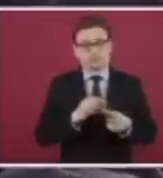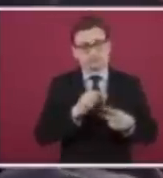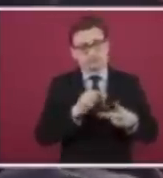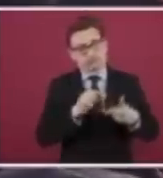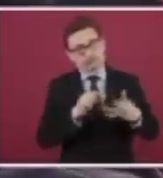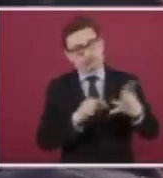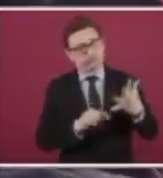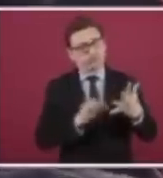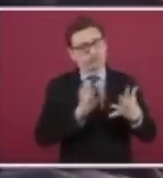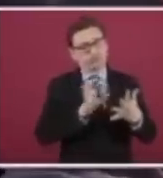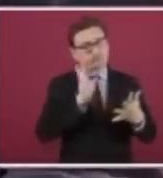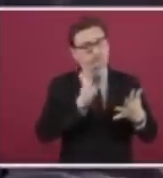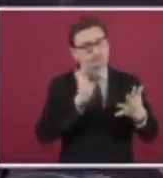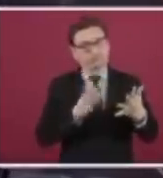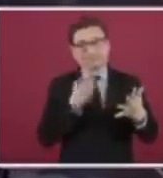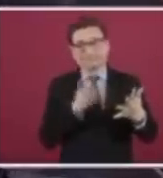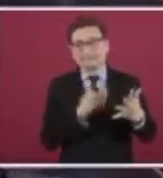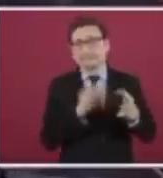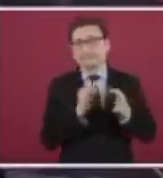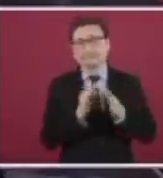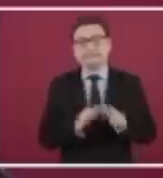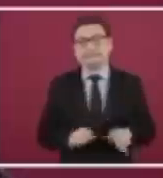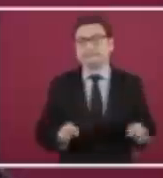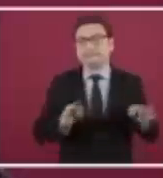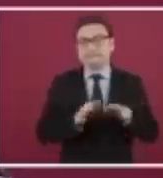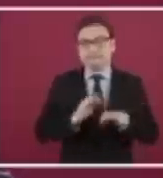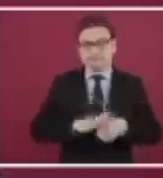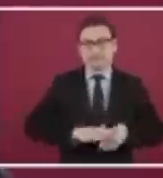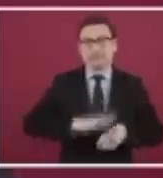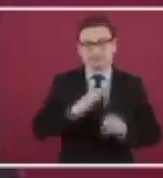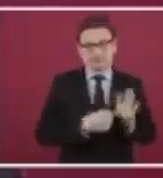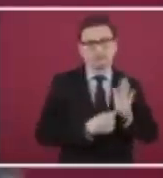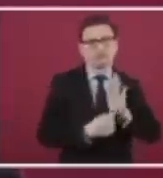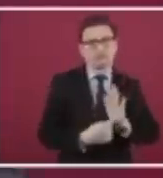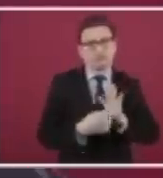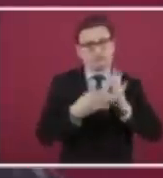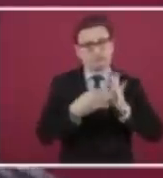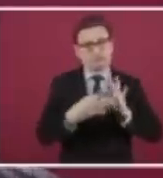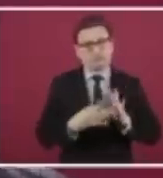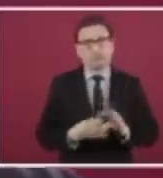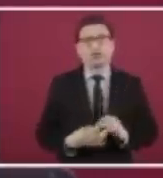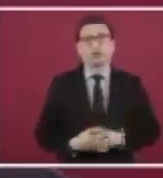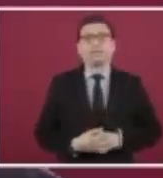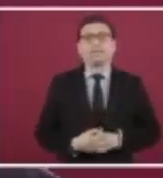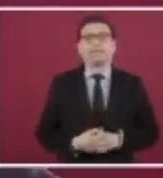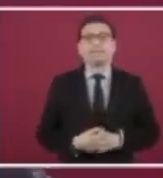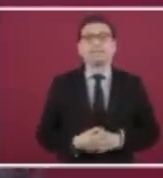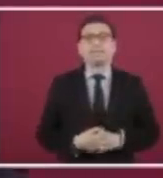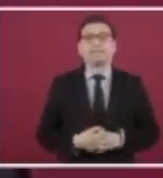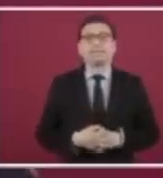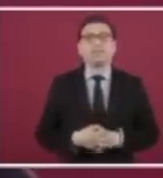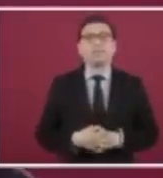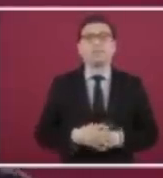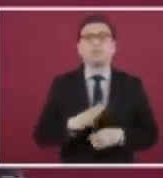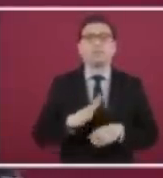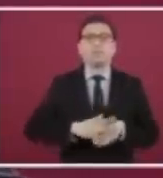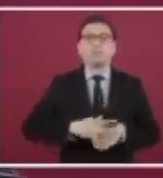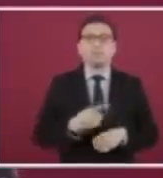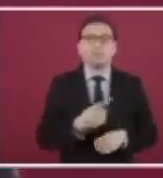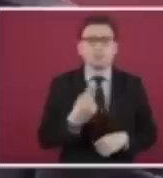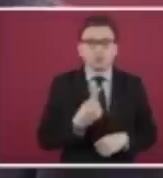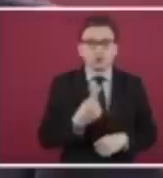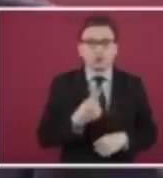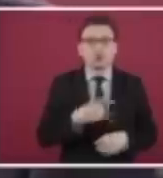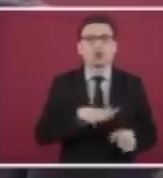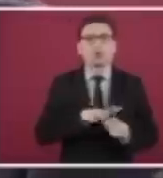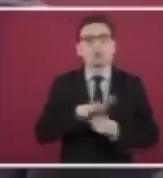consideramos más importantes, porque van orientadas a